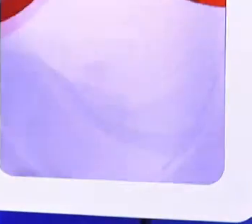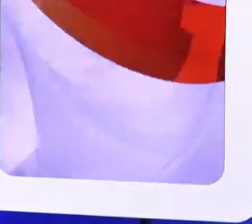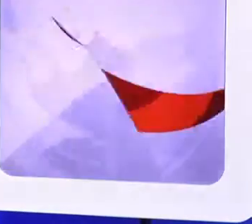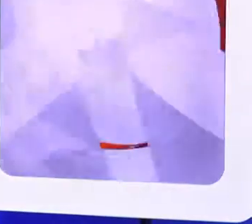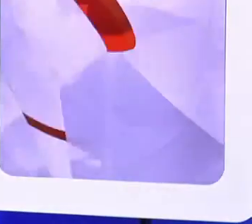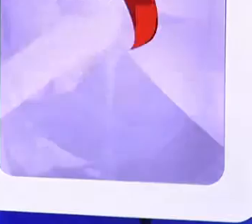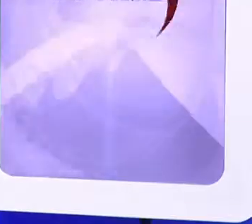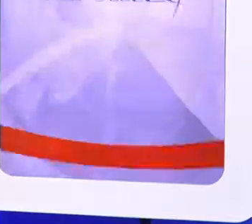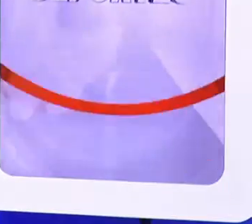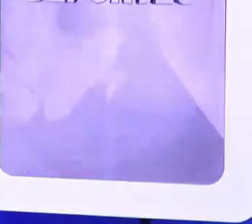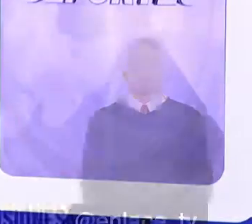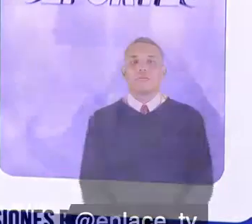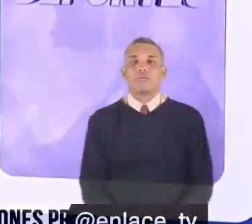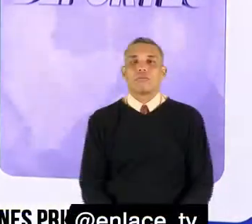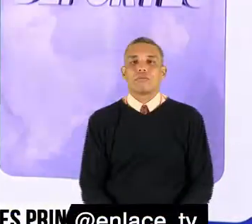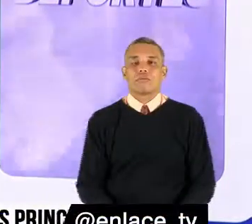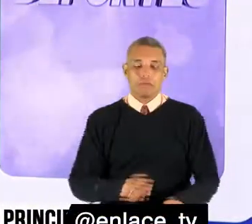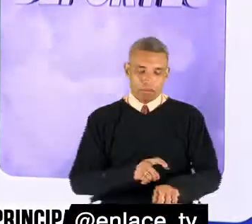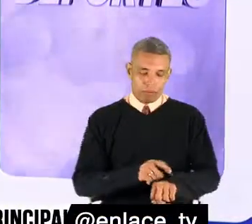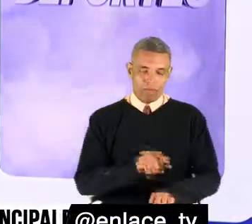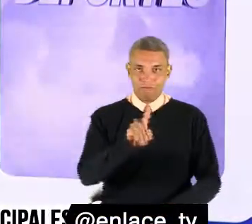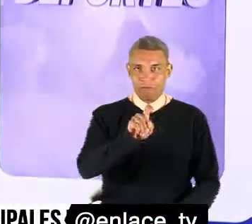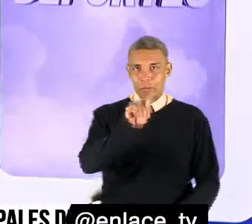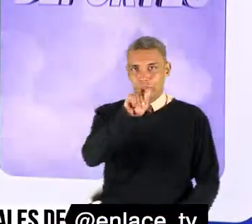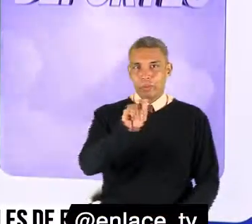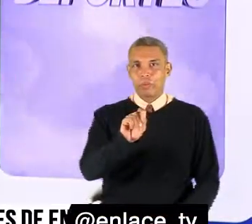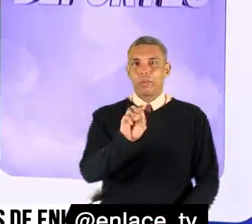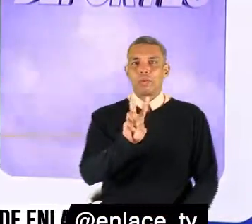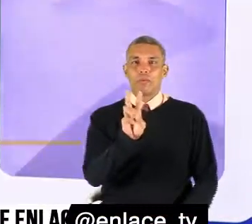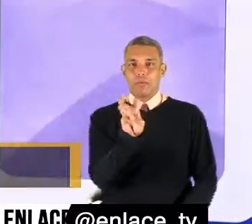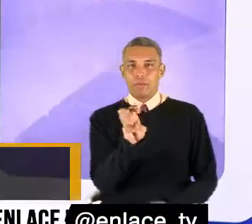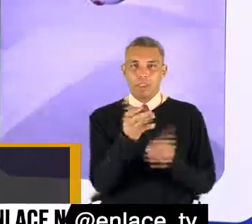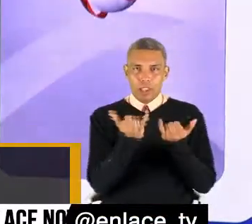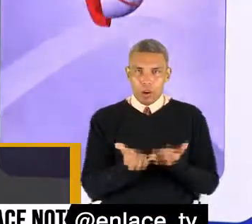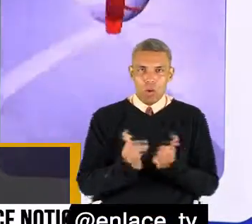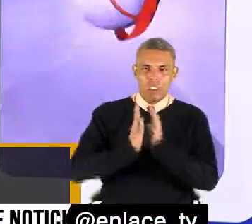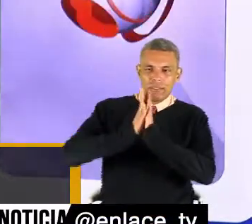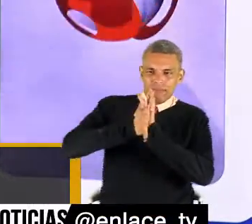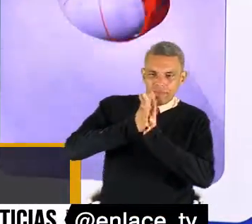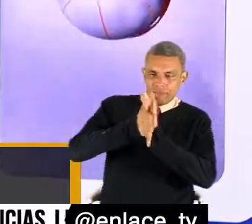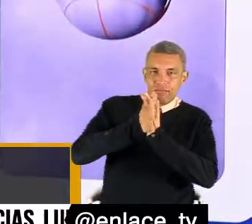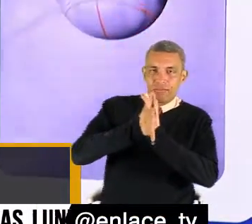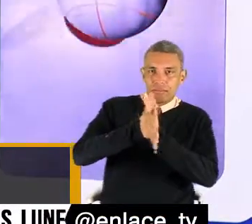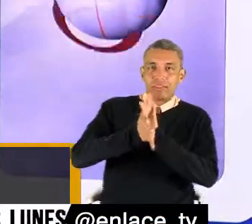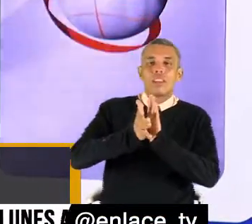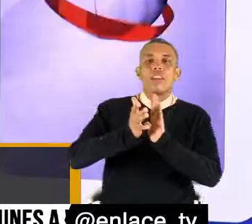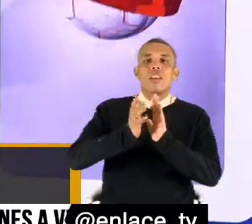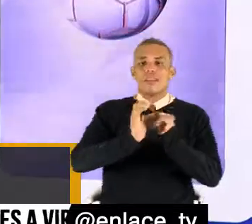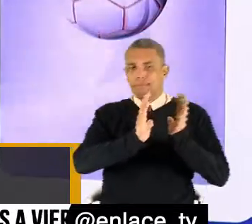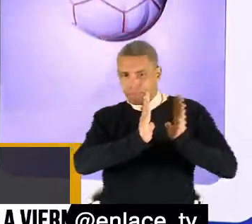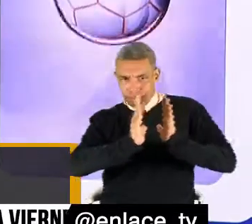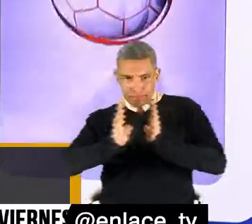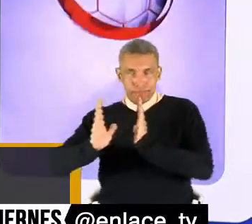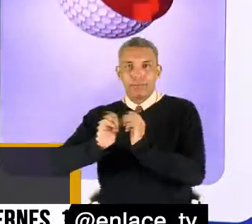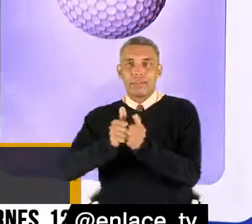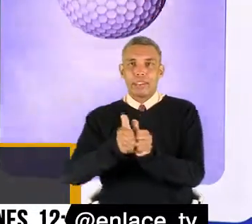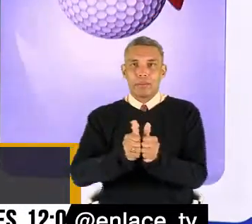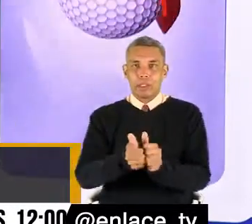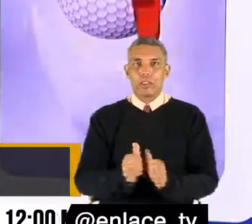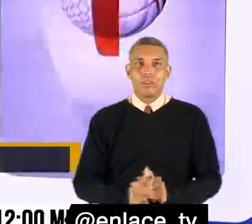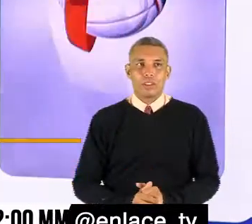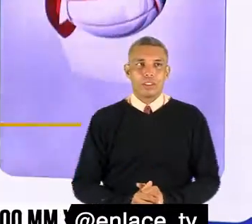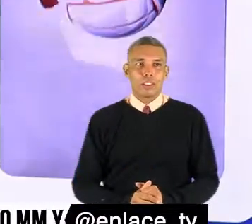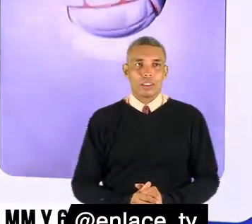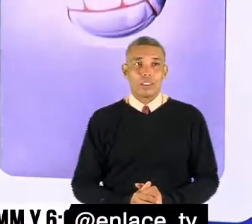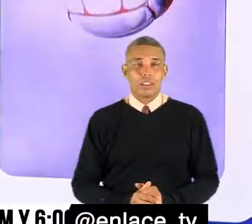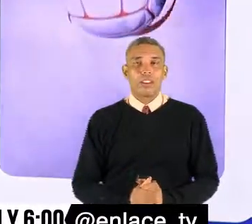Seis de la tarde, 28 minutos, llega la información deportiva, enlace de noticias. Pónganse cómodos, esta es la información.